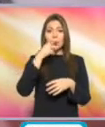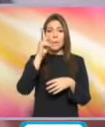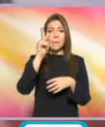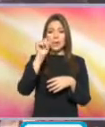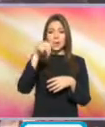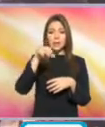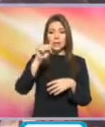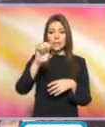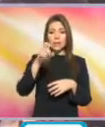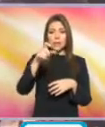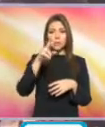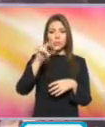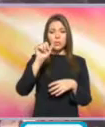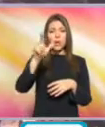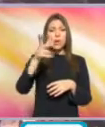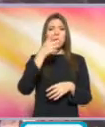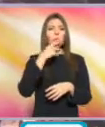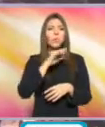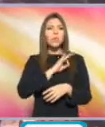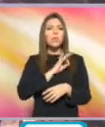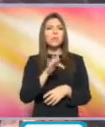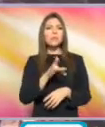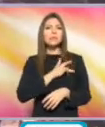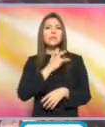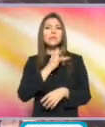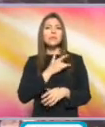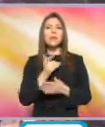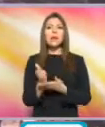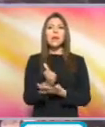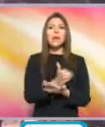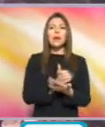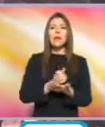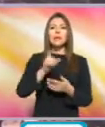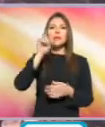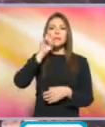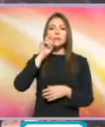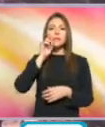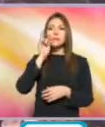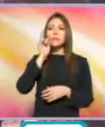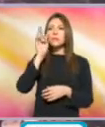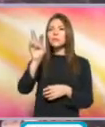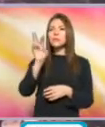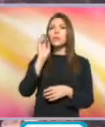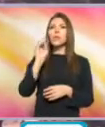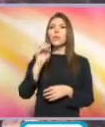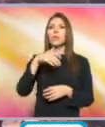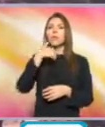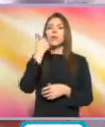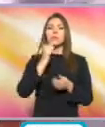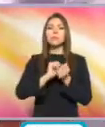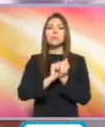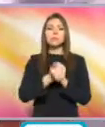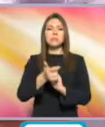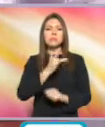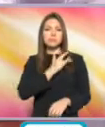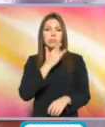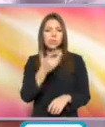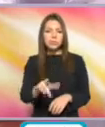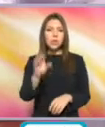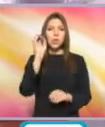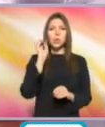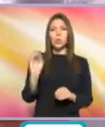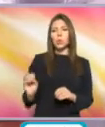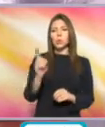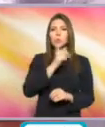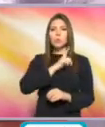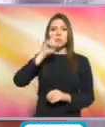atracción erótica o atracción emocional, tener una relación romántica o tener una relación sexual